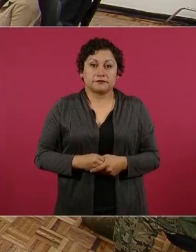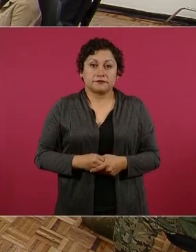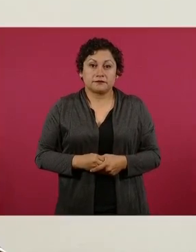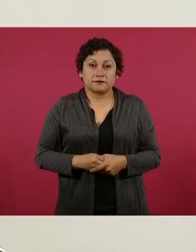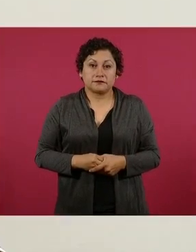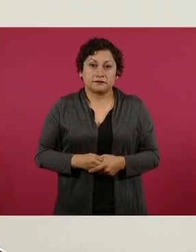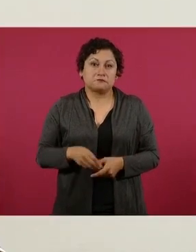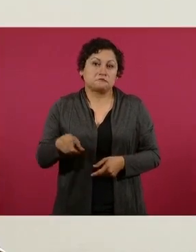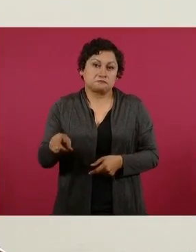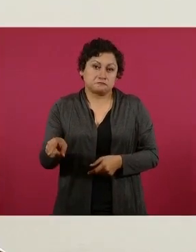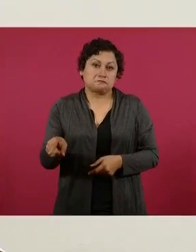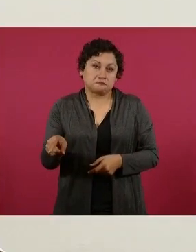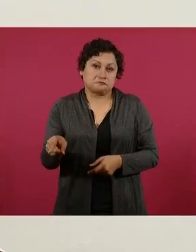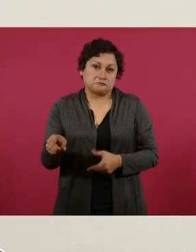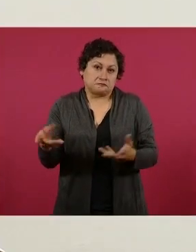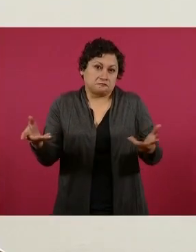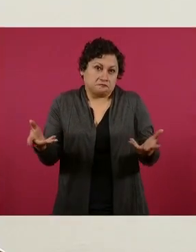actuando, ¿no?